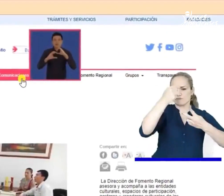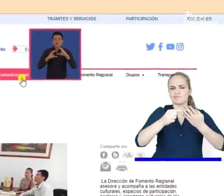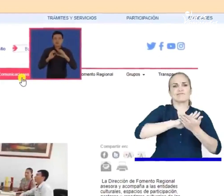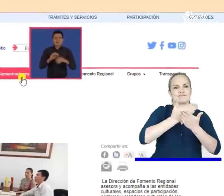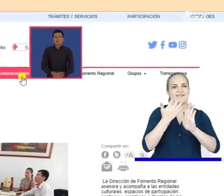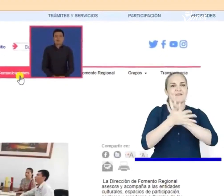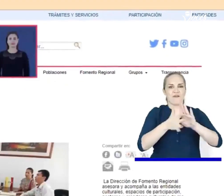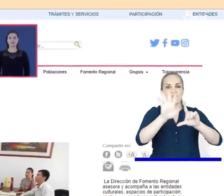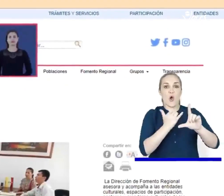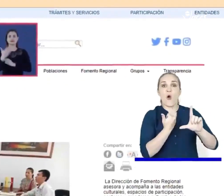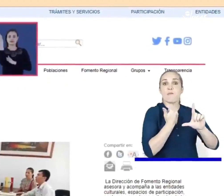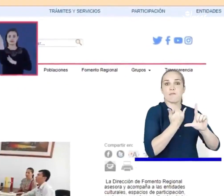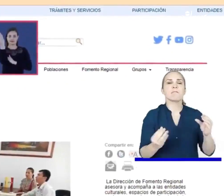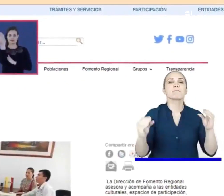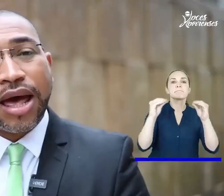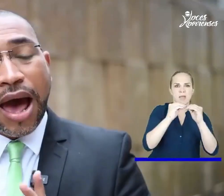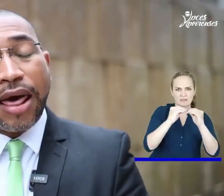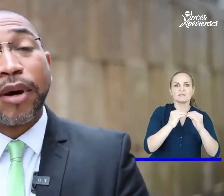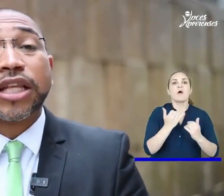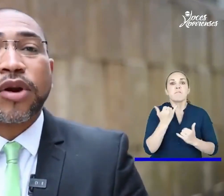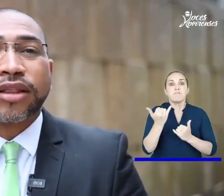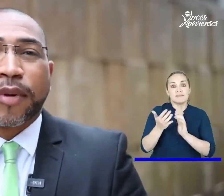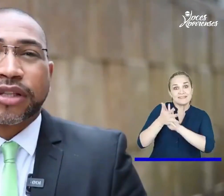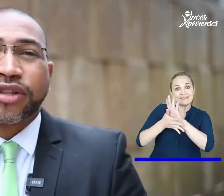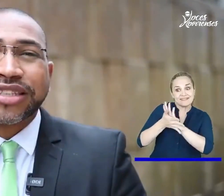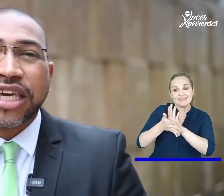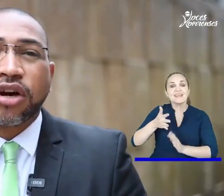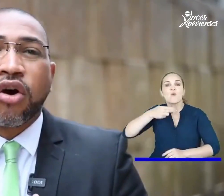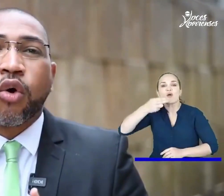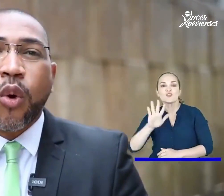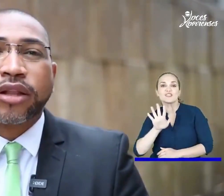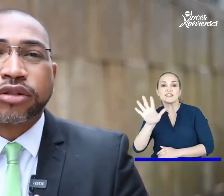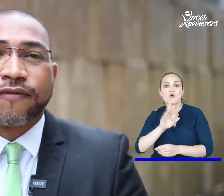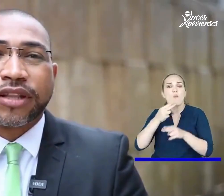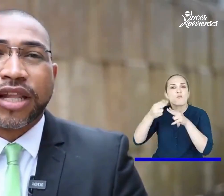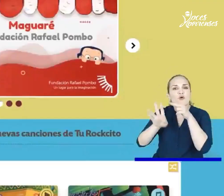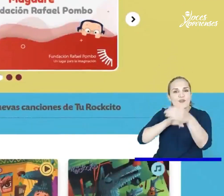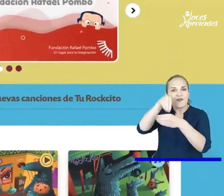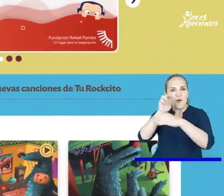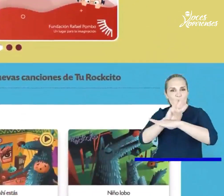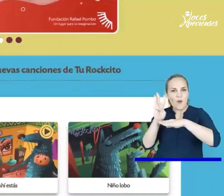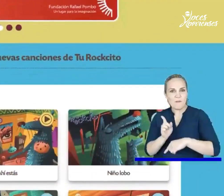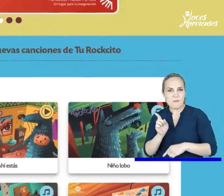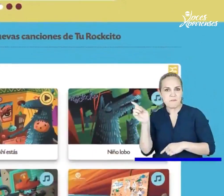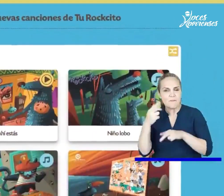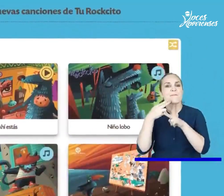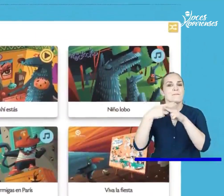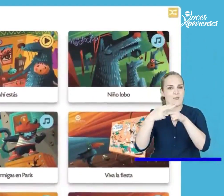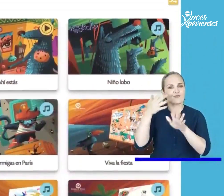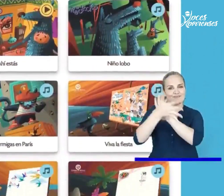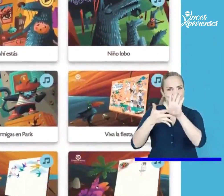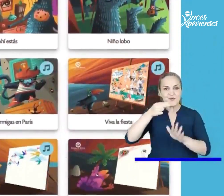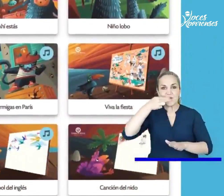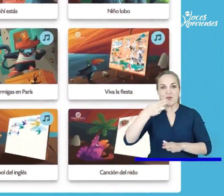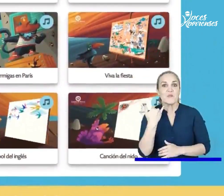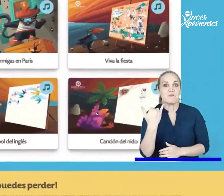Tenemos todo nuestro portafolio de servicio en lengua de señas colombiana. Además, tenemos la interpretación de cinco cuentos infantiles en lengua de señas colombiana que estarán